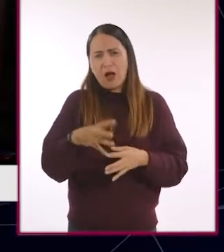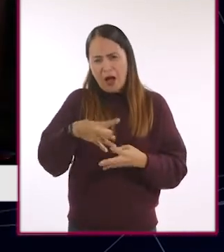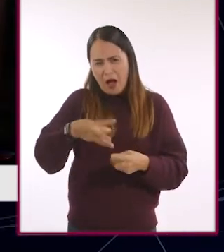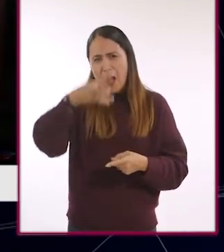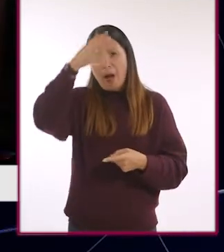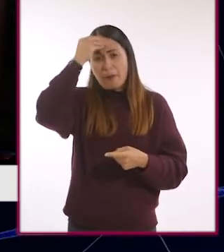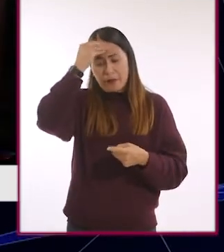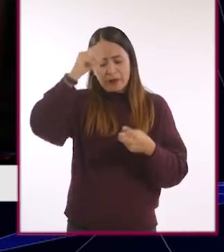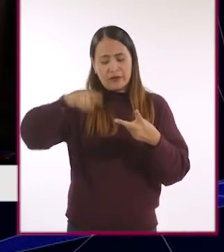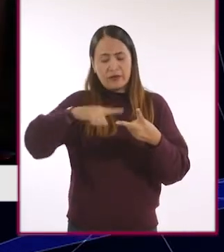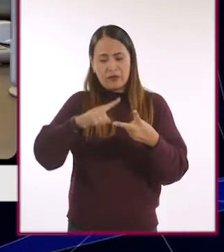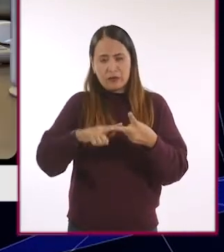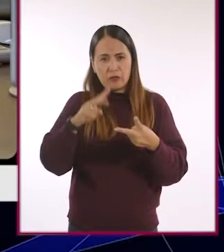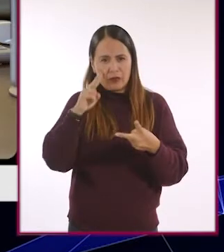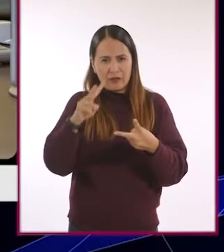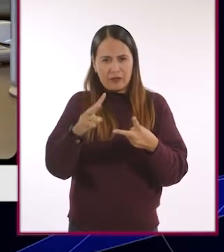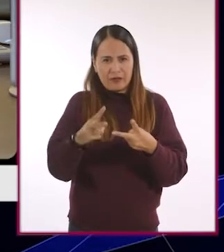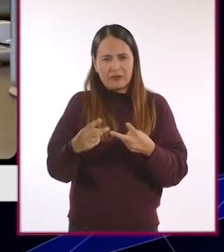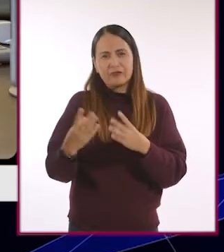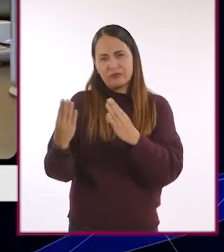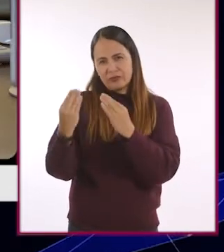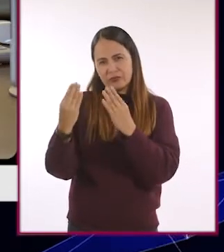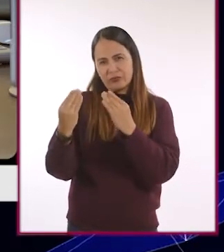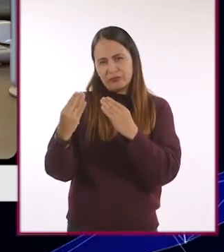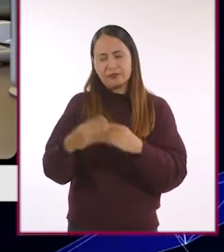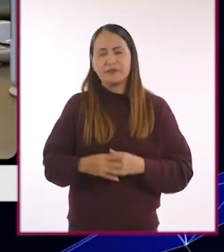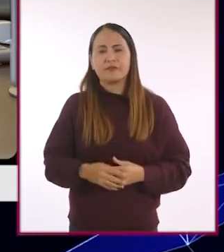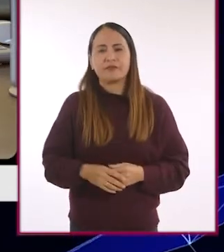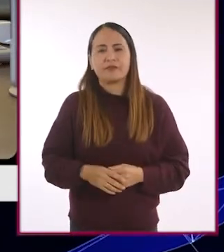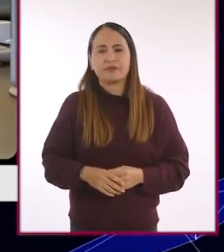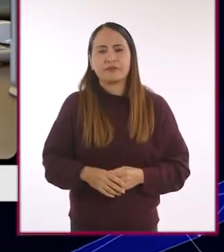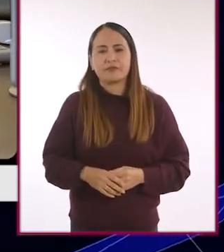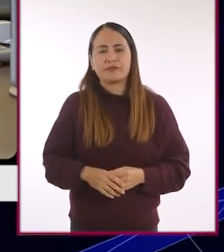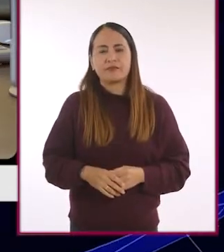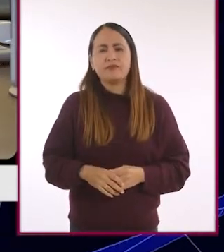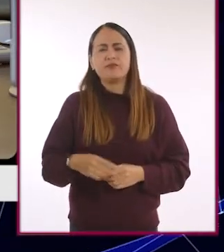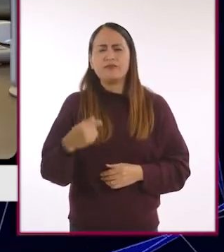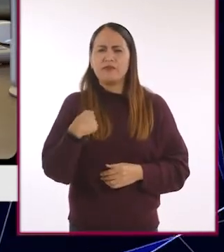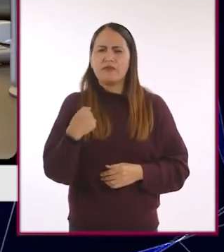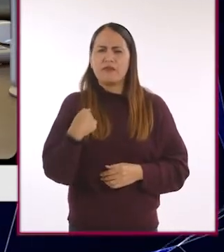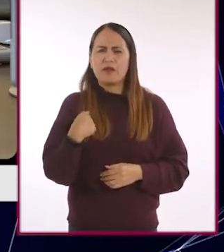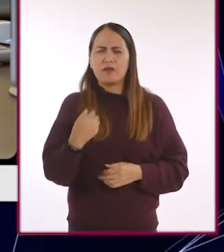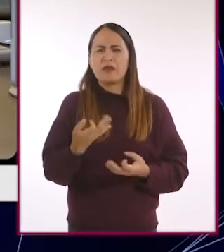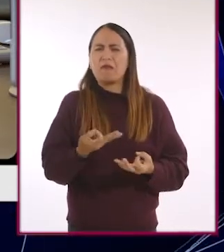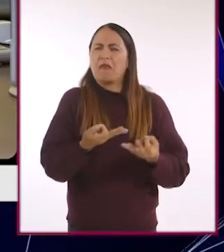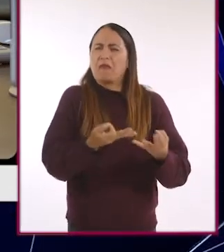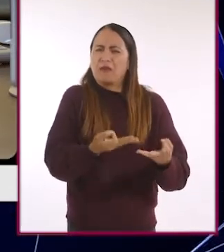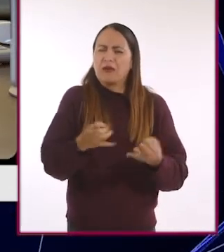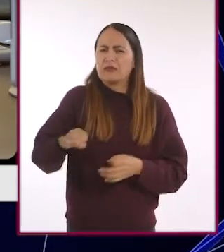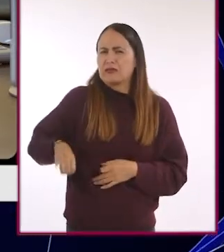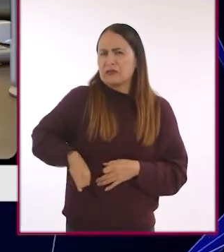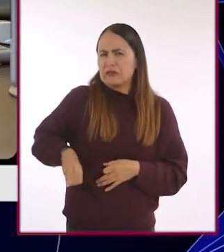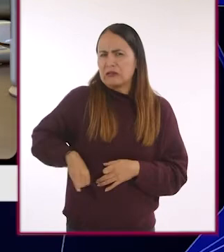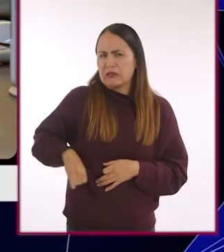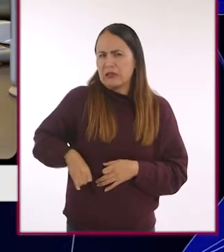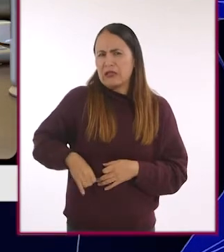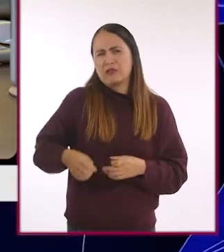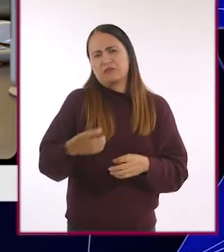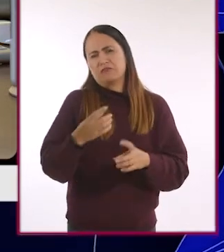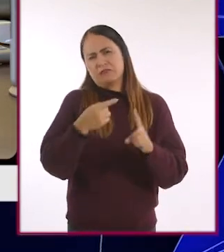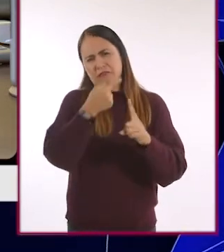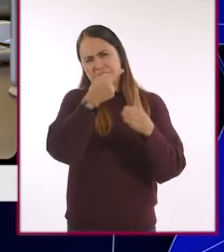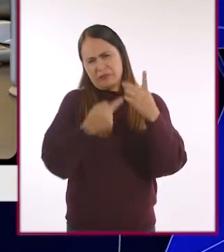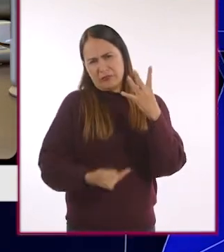aprendizaje y de formación. Oye, algo que me llama mucho la atención sobre, pues, ahora las ventajas que nos